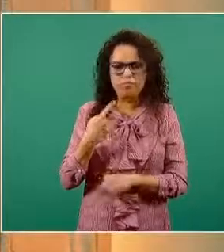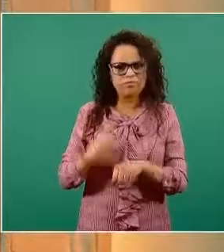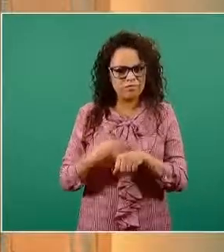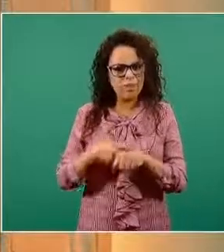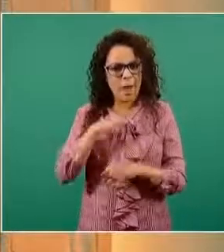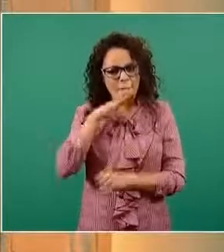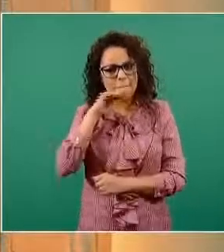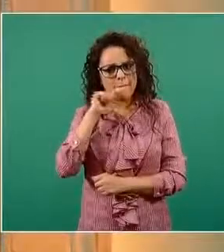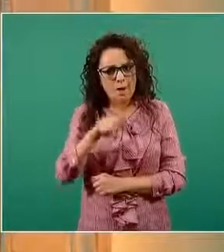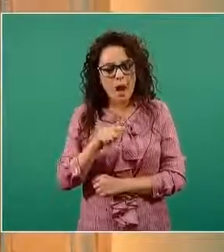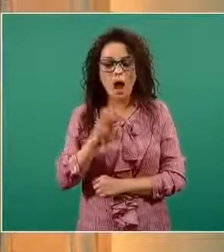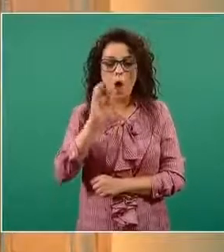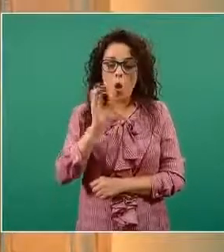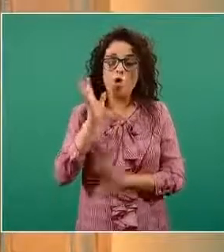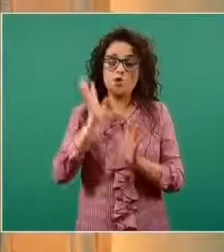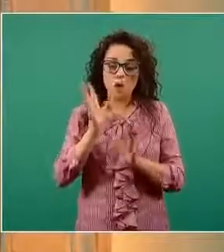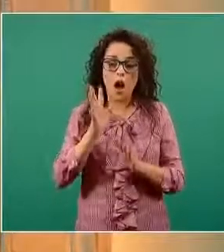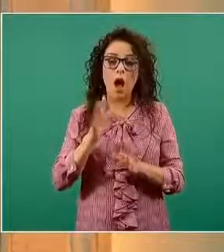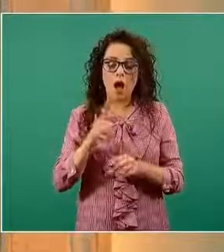de la COVID-19,